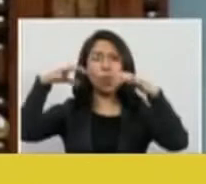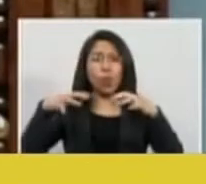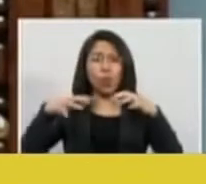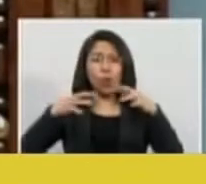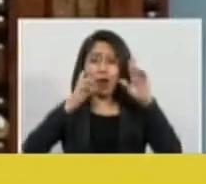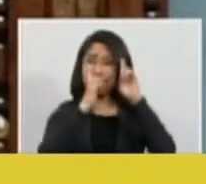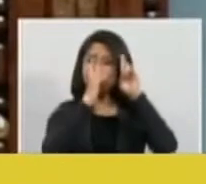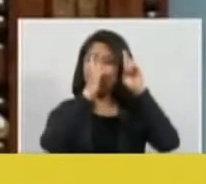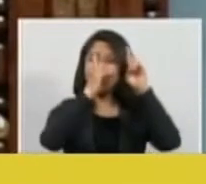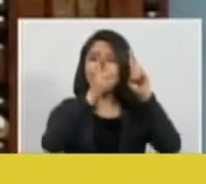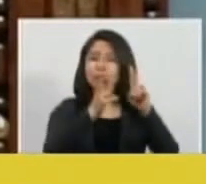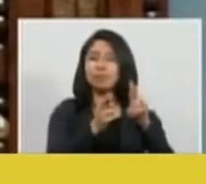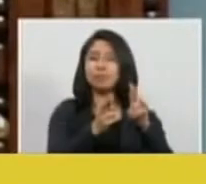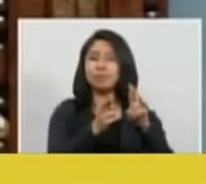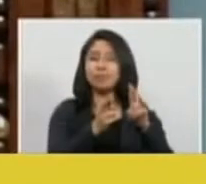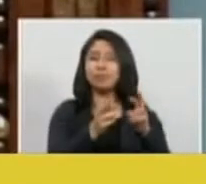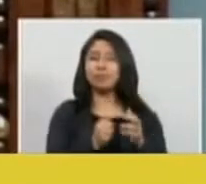camino del respeto